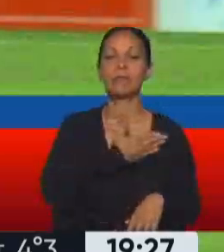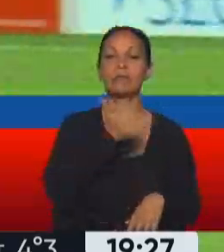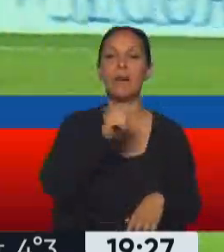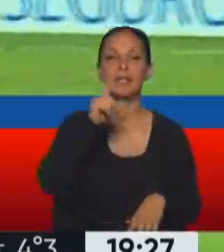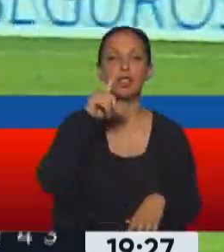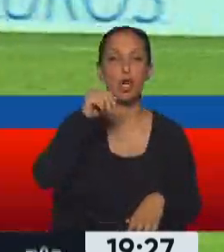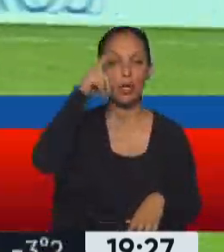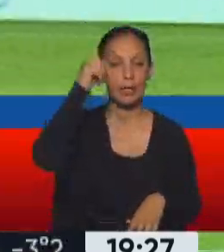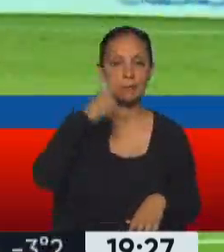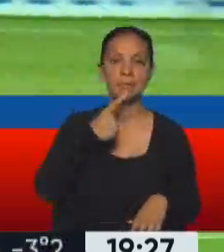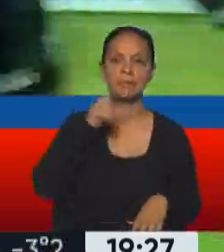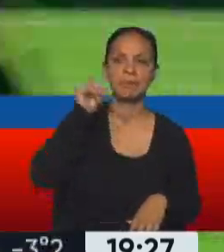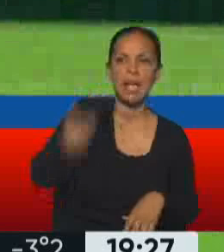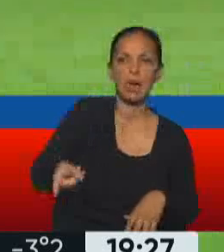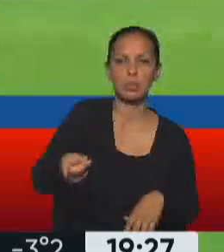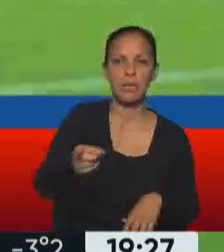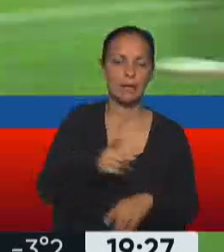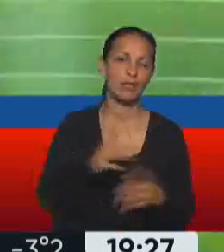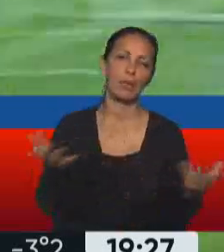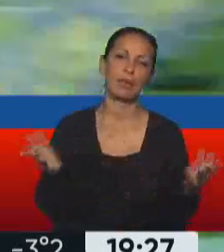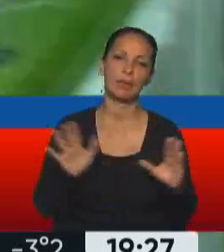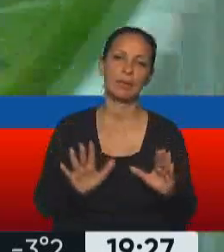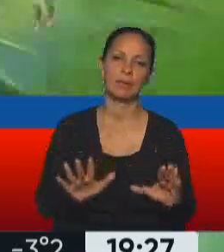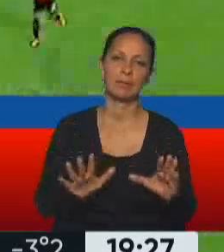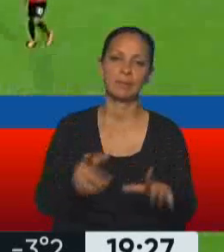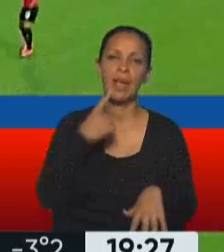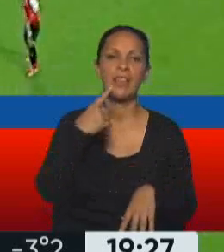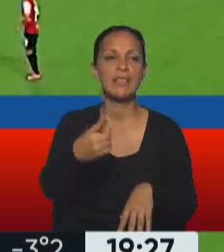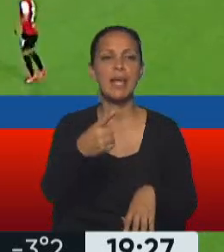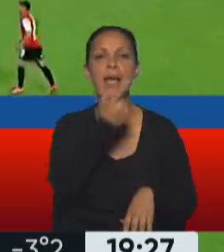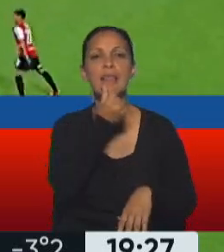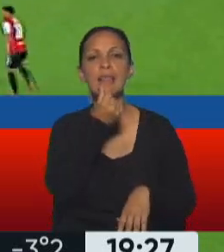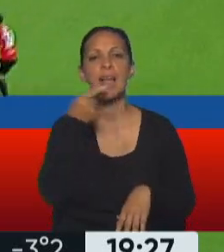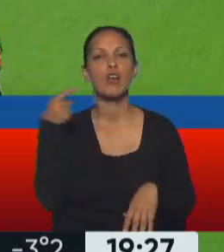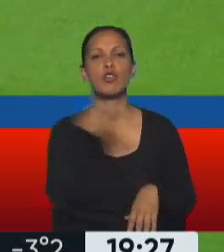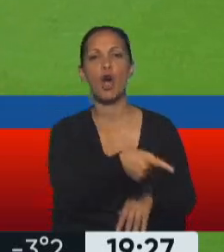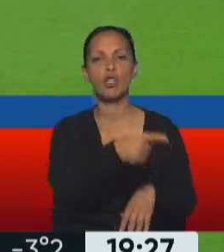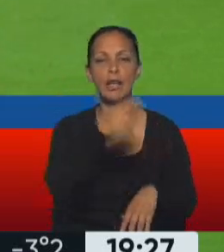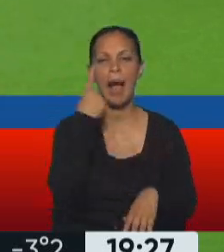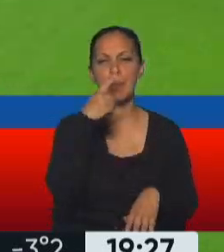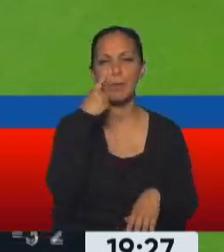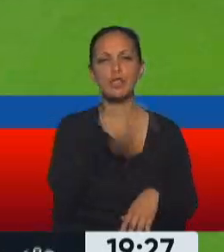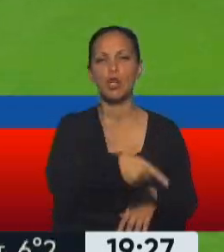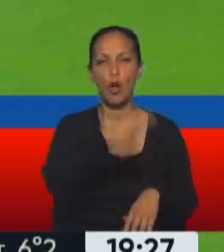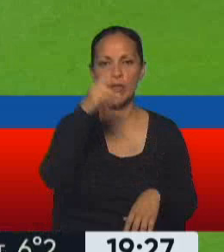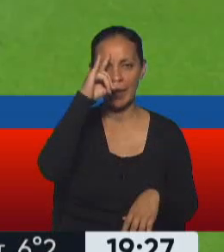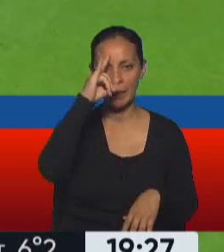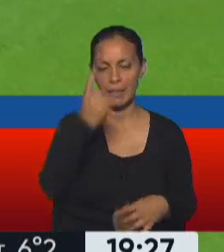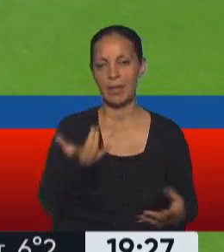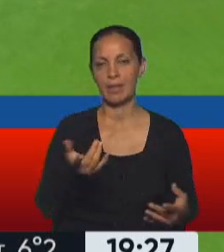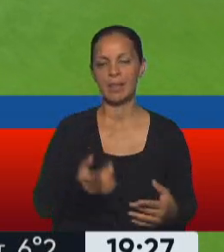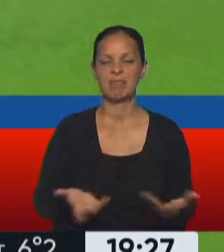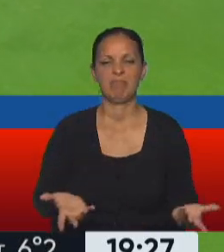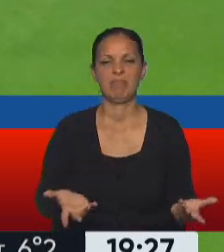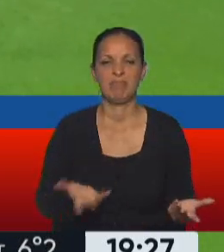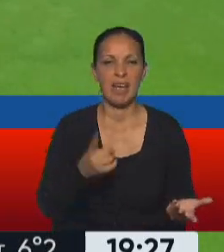directamente que ya los arbitrajes son en contra y adrede de Independiente. Bueno, una cosa